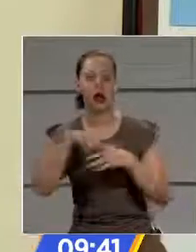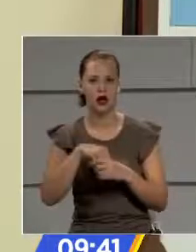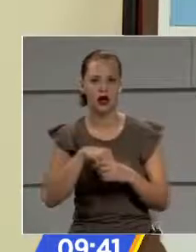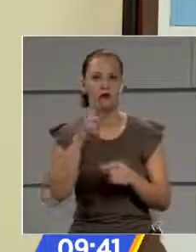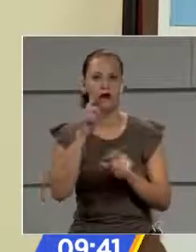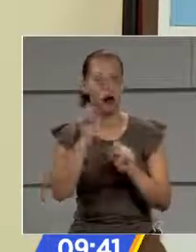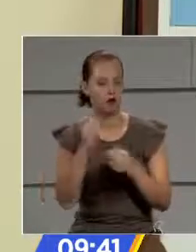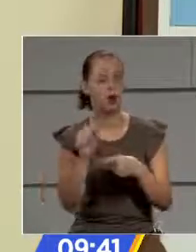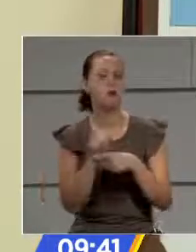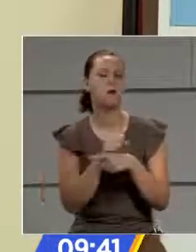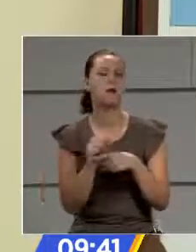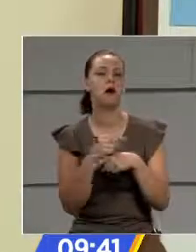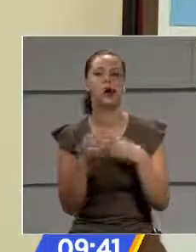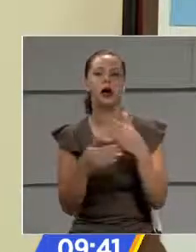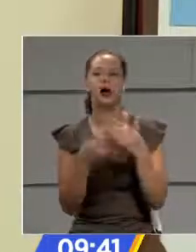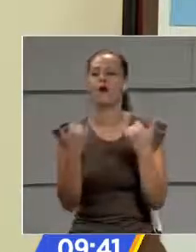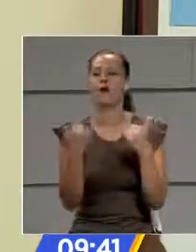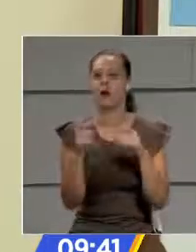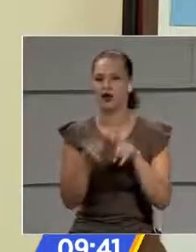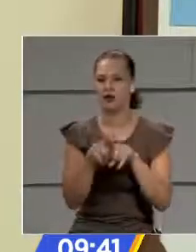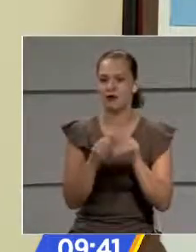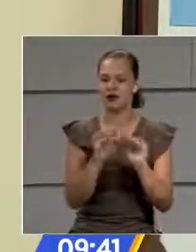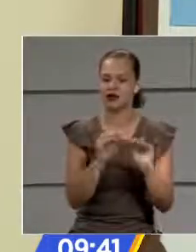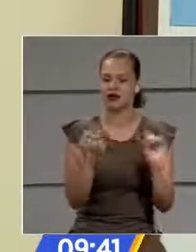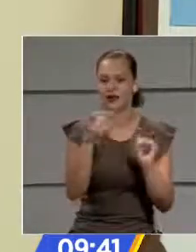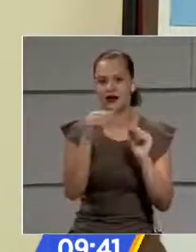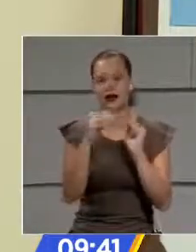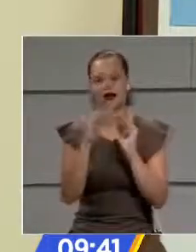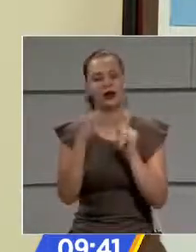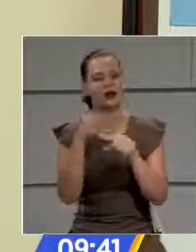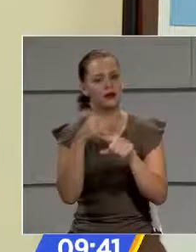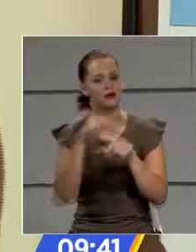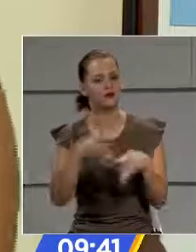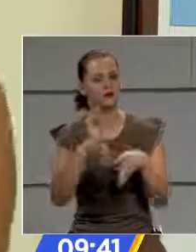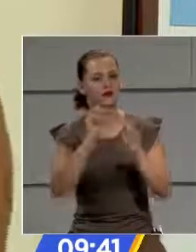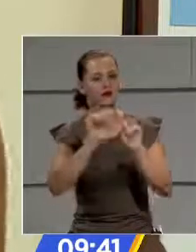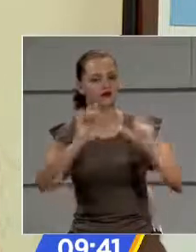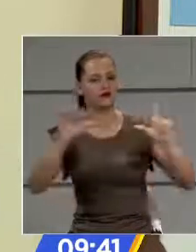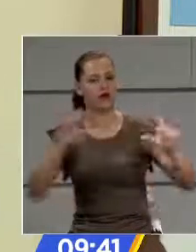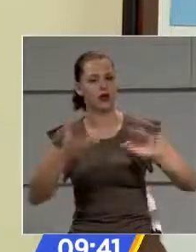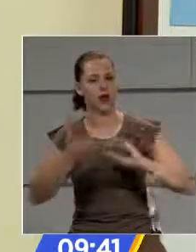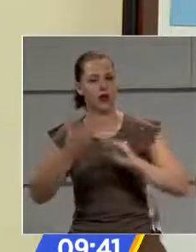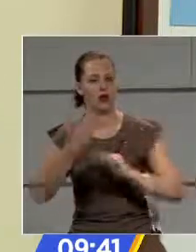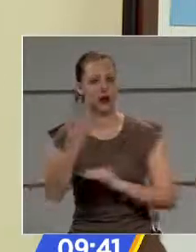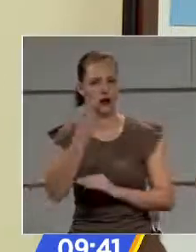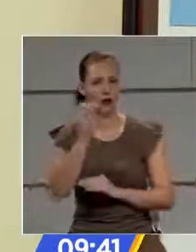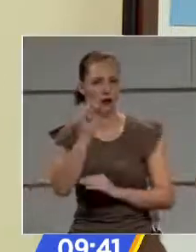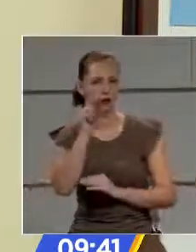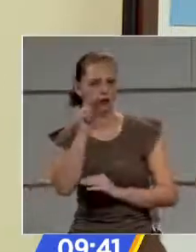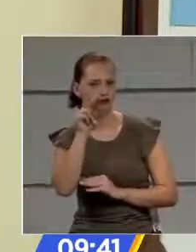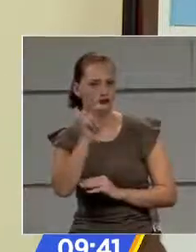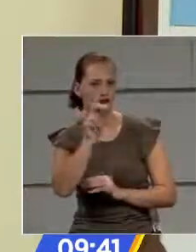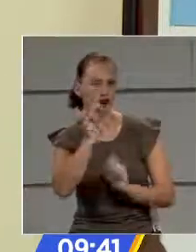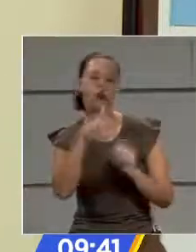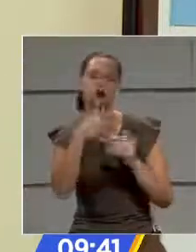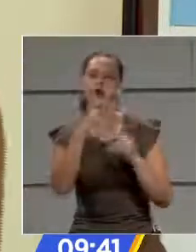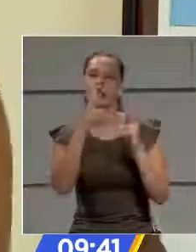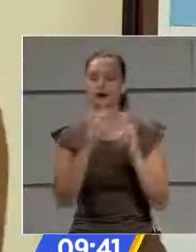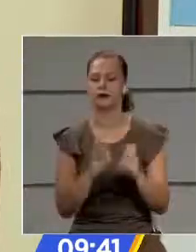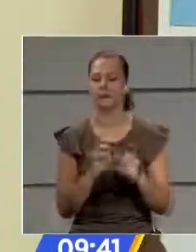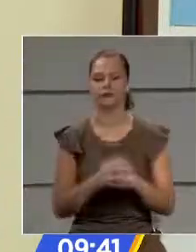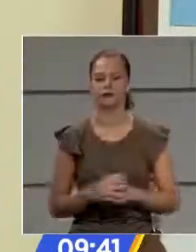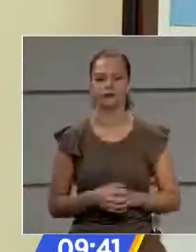puedan... jugar también los chicos en la casa. Ya se las vamos a poner en pantalla, ya casi, para que ustedes